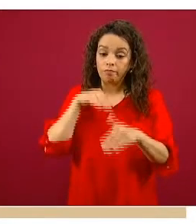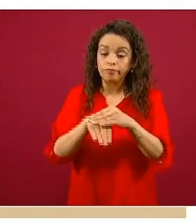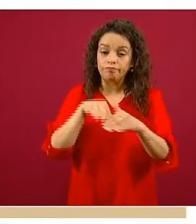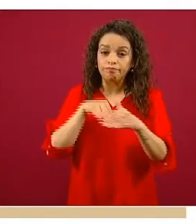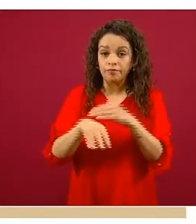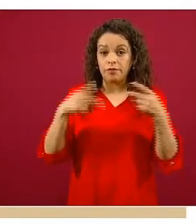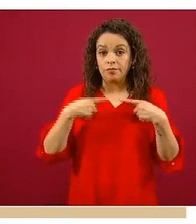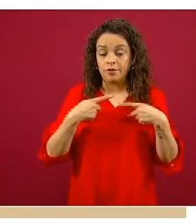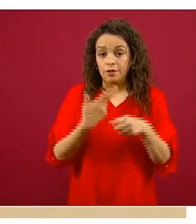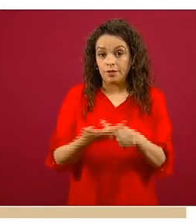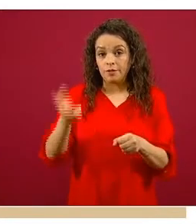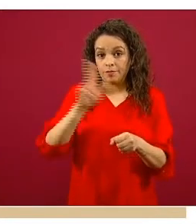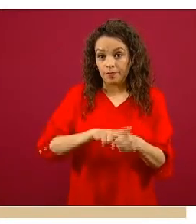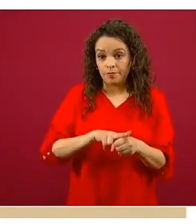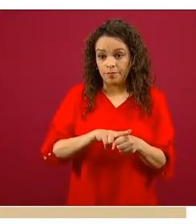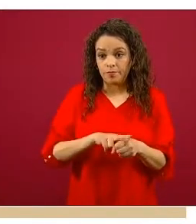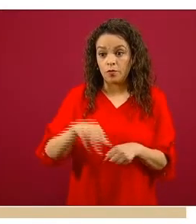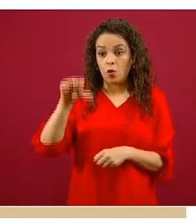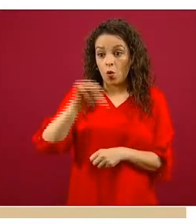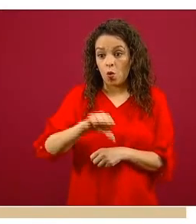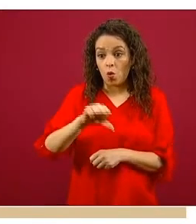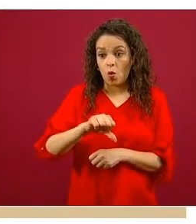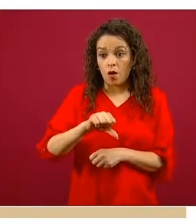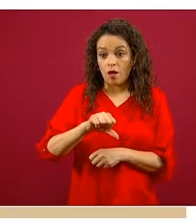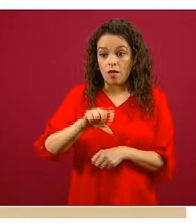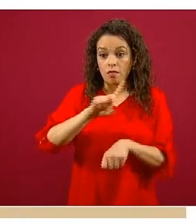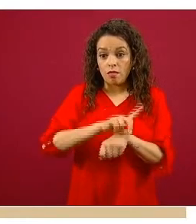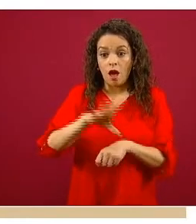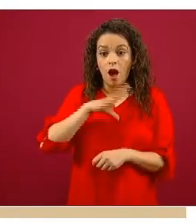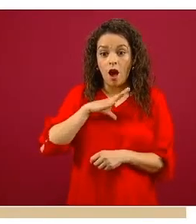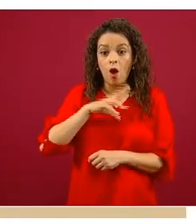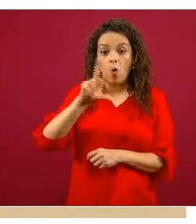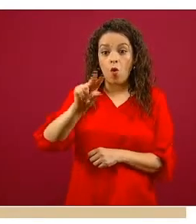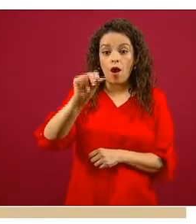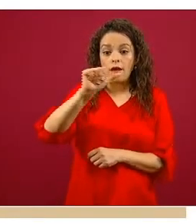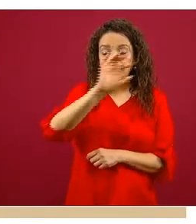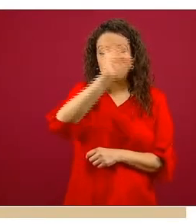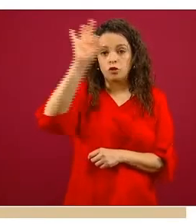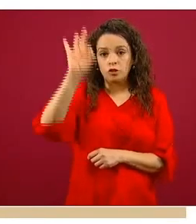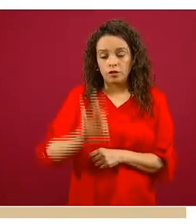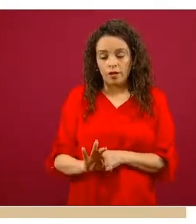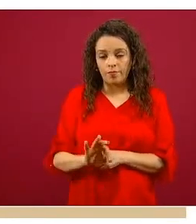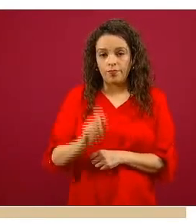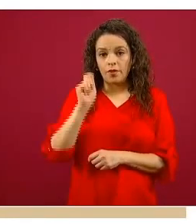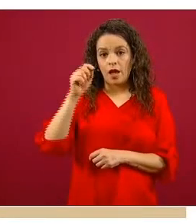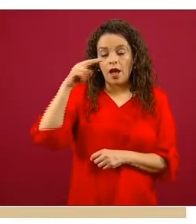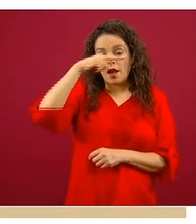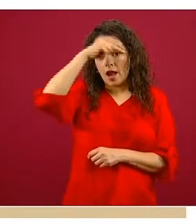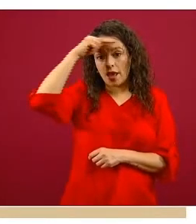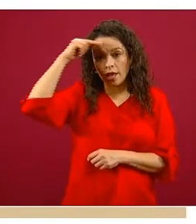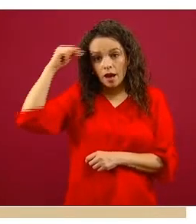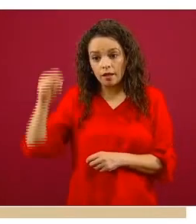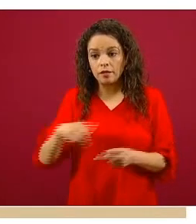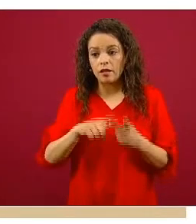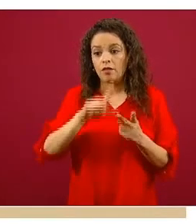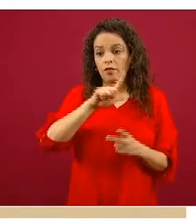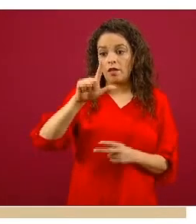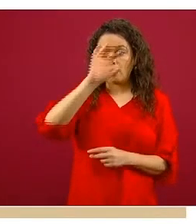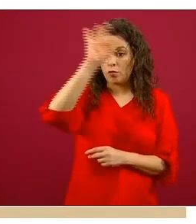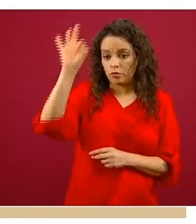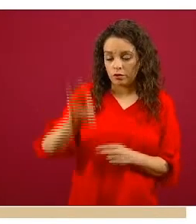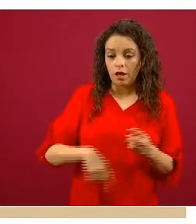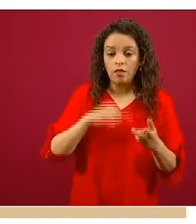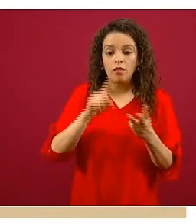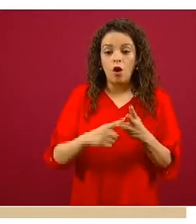importante. El día de hoy es del 86%. Nayarit con un 77%, y